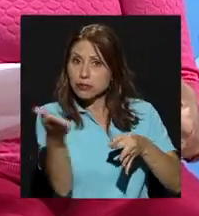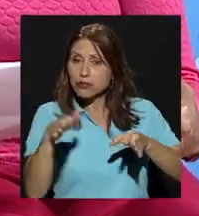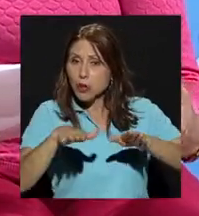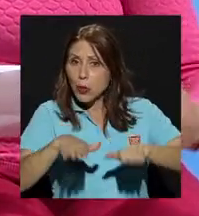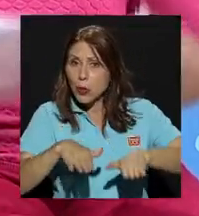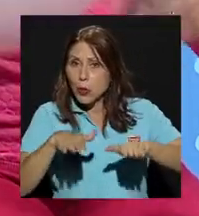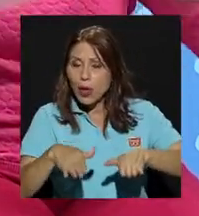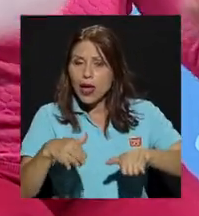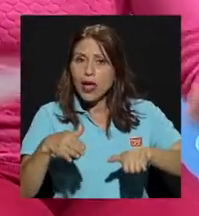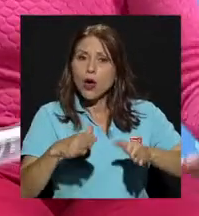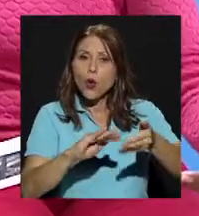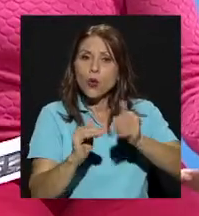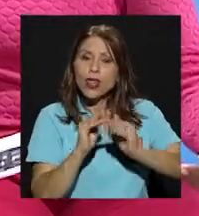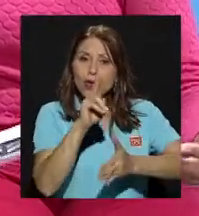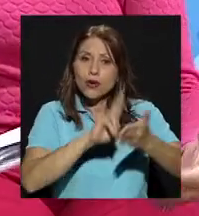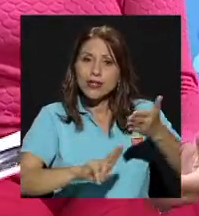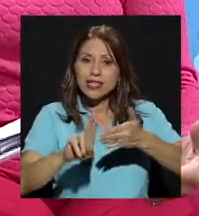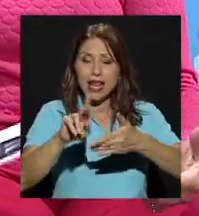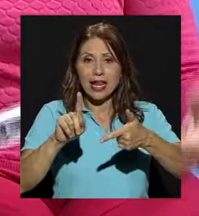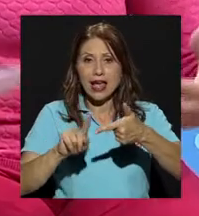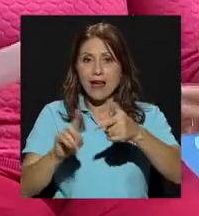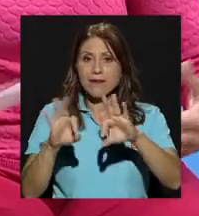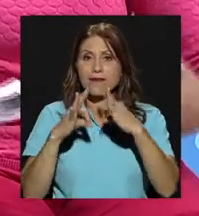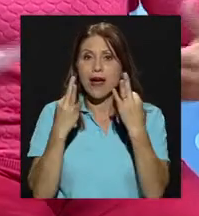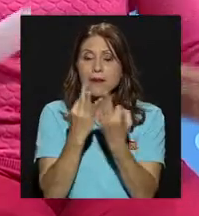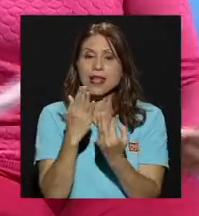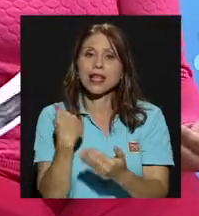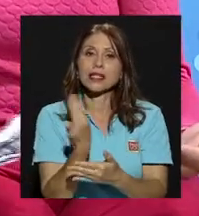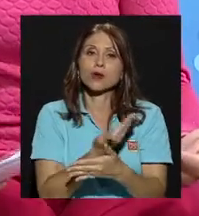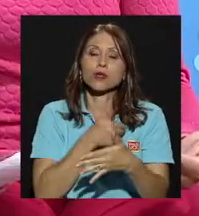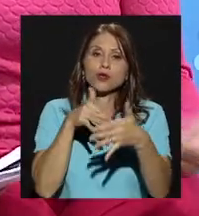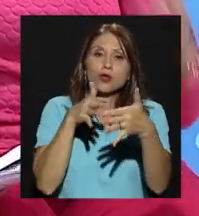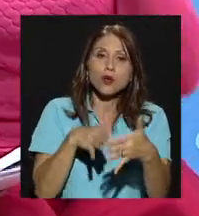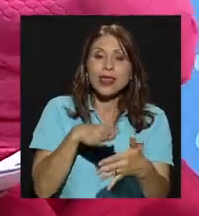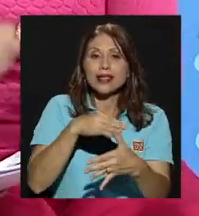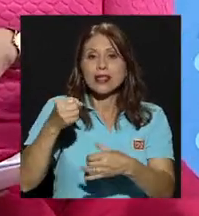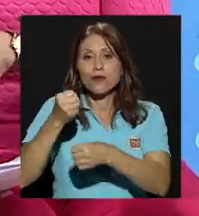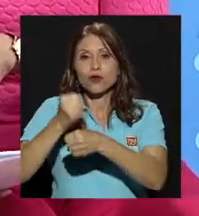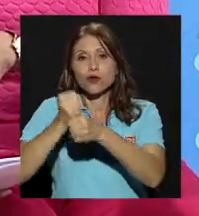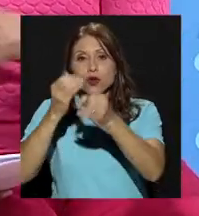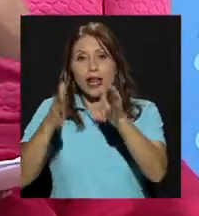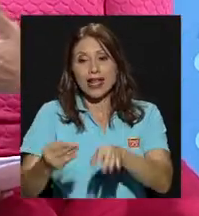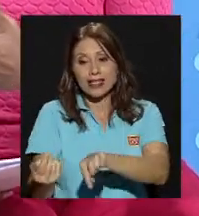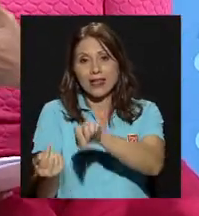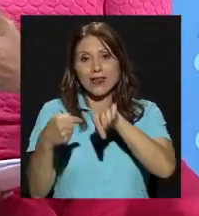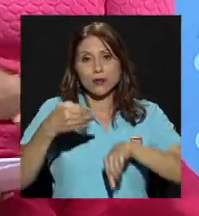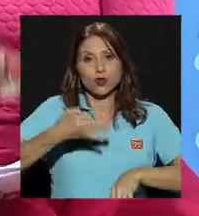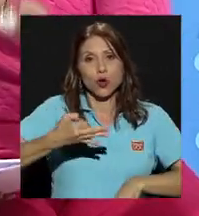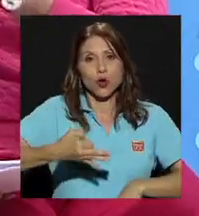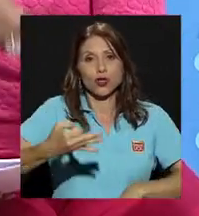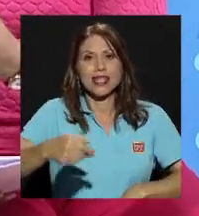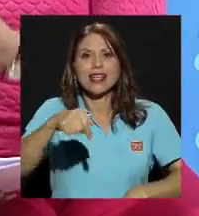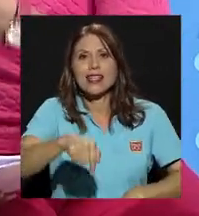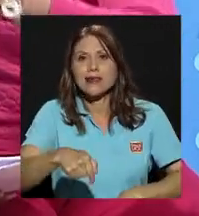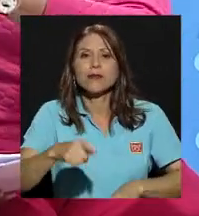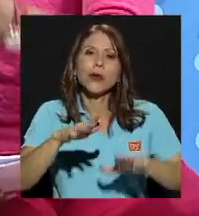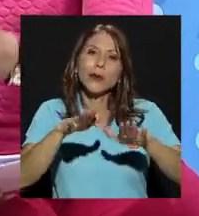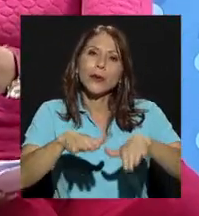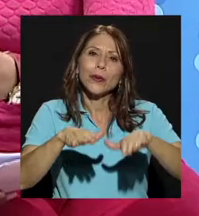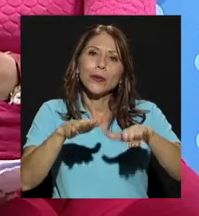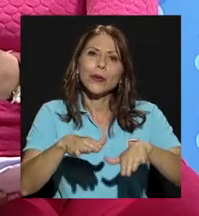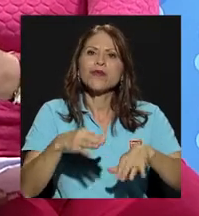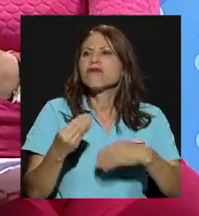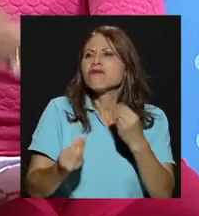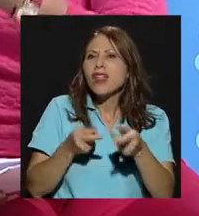comunidad universitaria, para tranquilidad de las familias, de nuestros estudiantes, de nuestros funcionarios que venimos a este campus todos los días, ¿qué es lo que ha